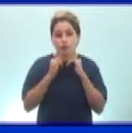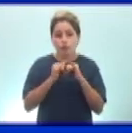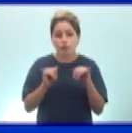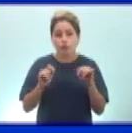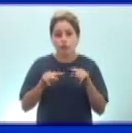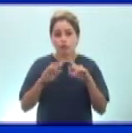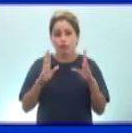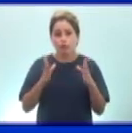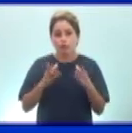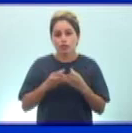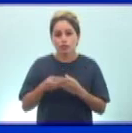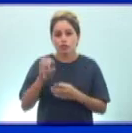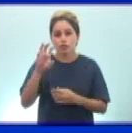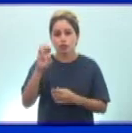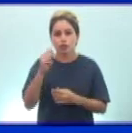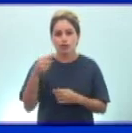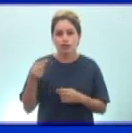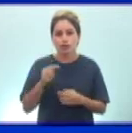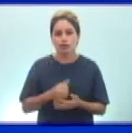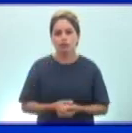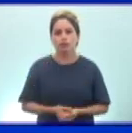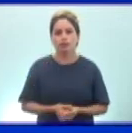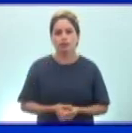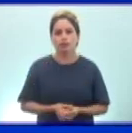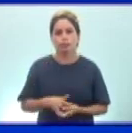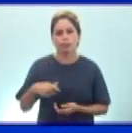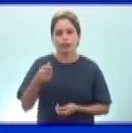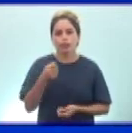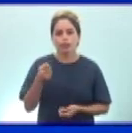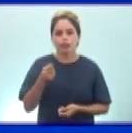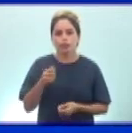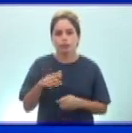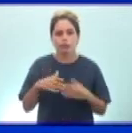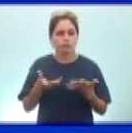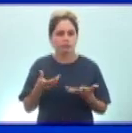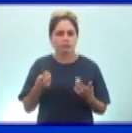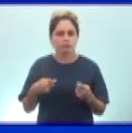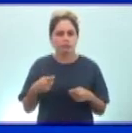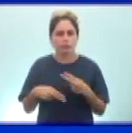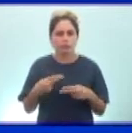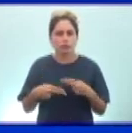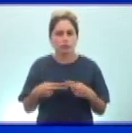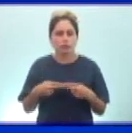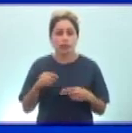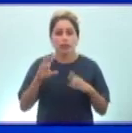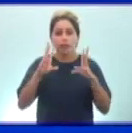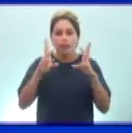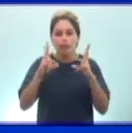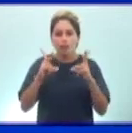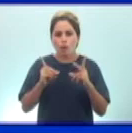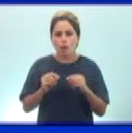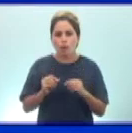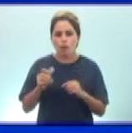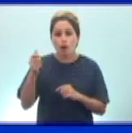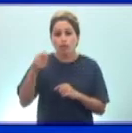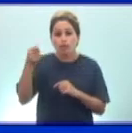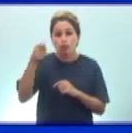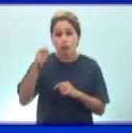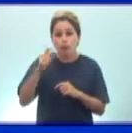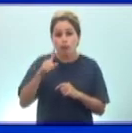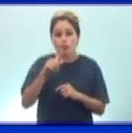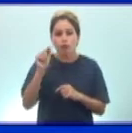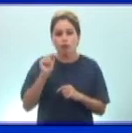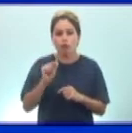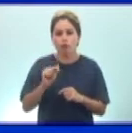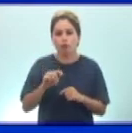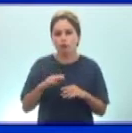electrónica. En el inciso A, me preguntan el número atómico. ¿Cómo determinamos el número atómico? Sumamos todos los